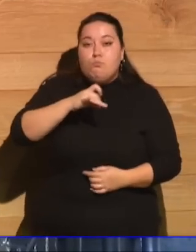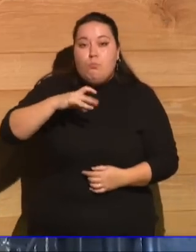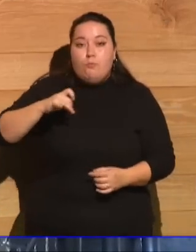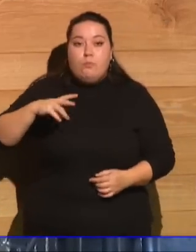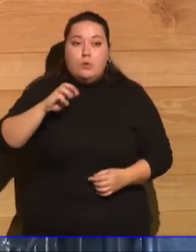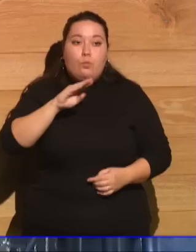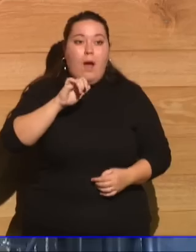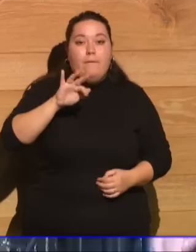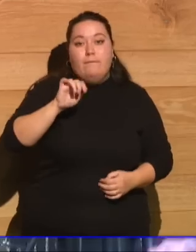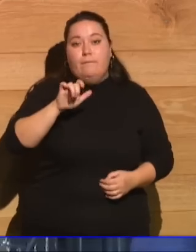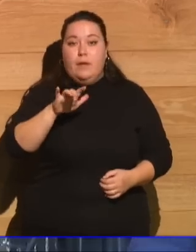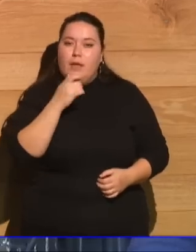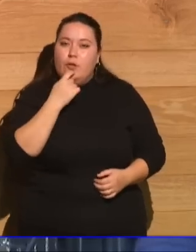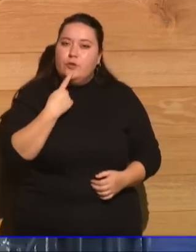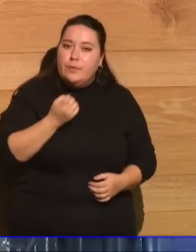¿Lo he pronunciado bien, Javi?